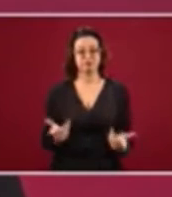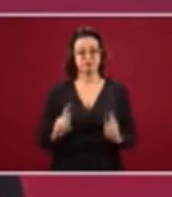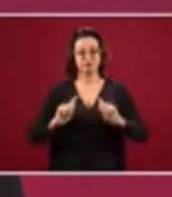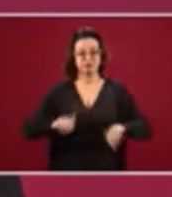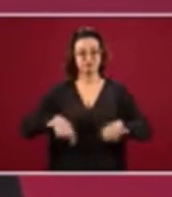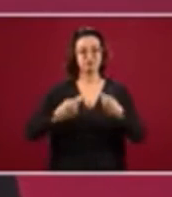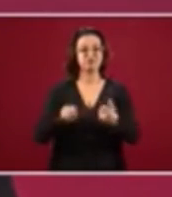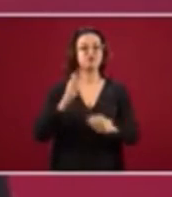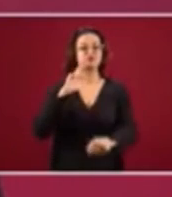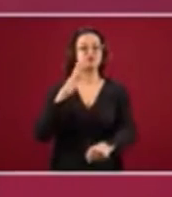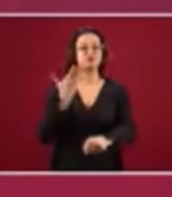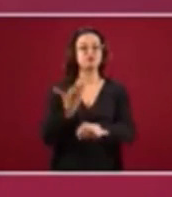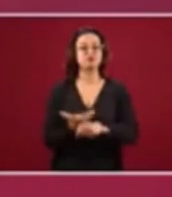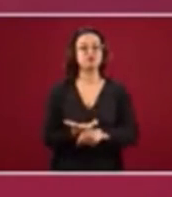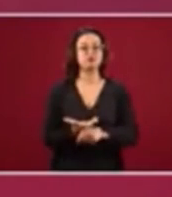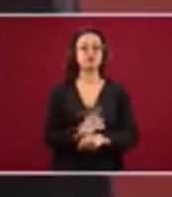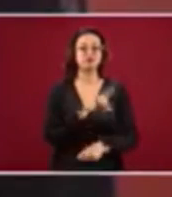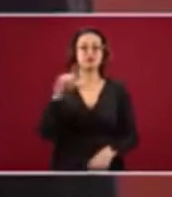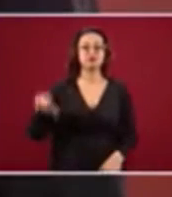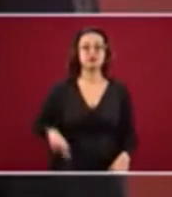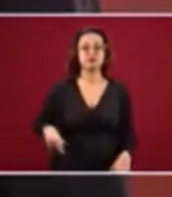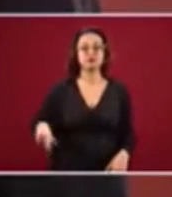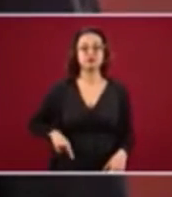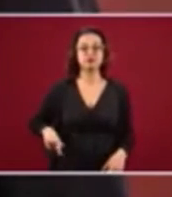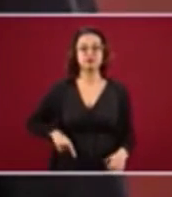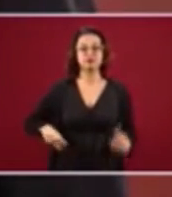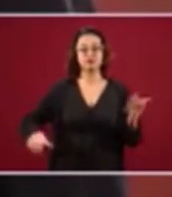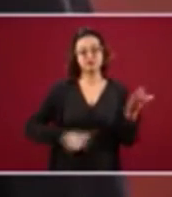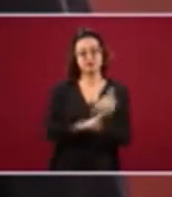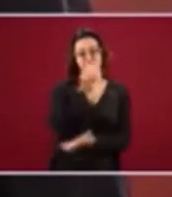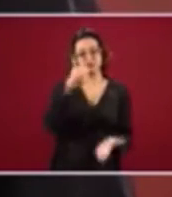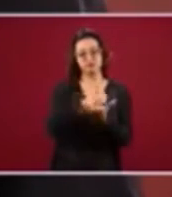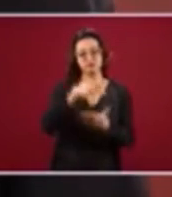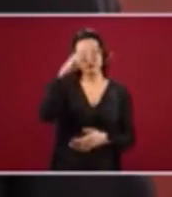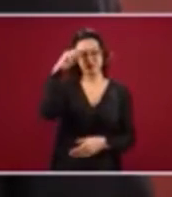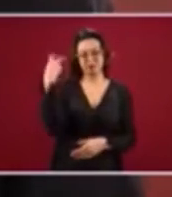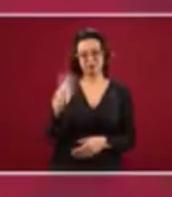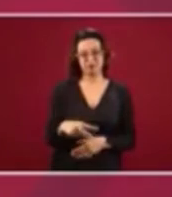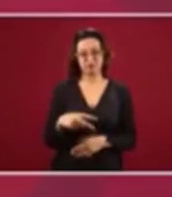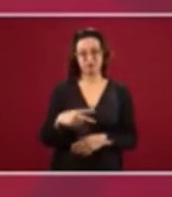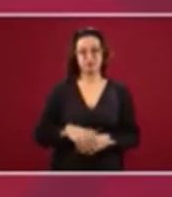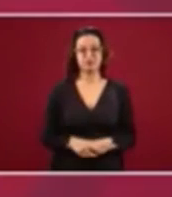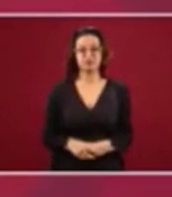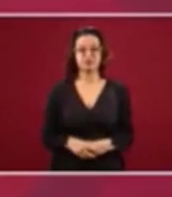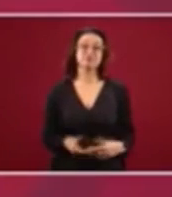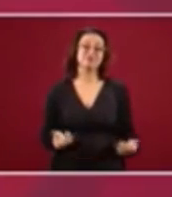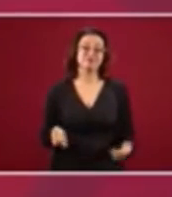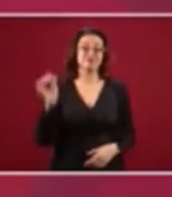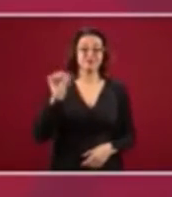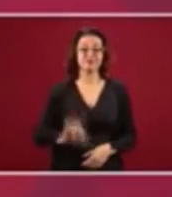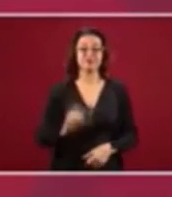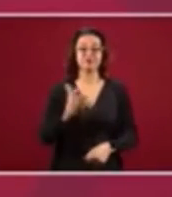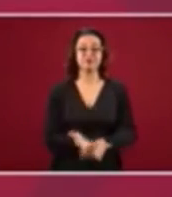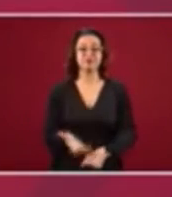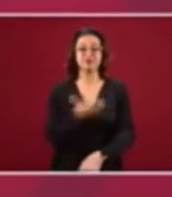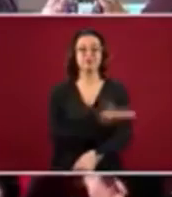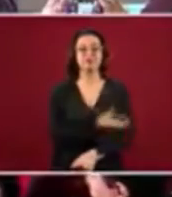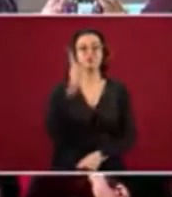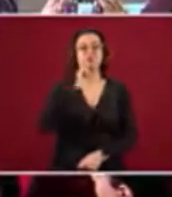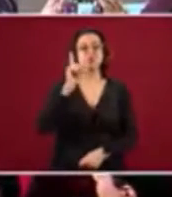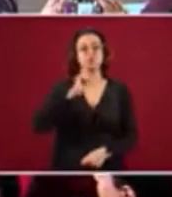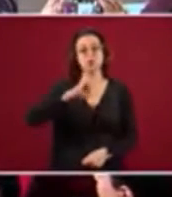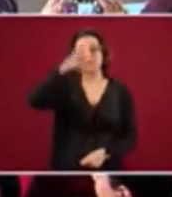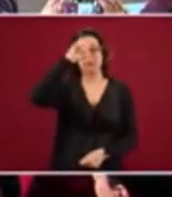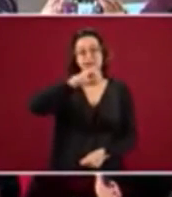ejecutado por el gobierno de la Ciudad de México. Por eso nos acompaña la jefa de